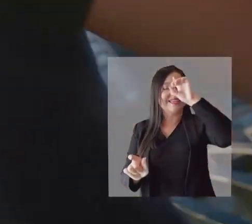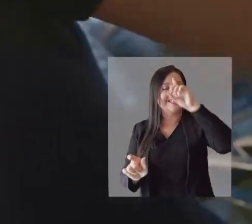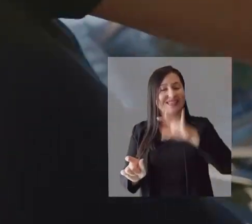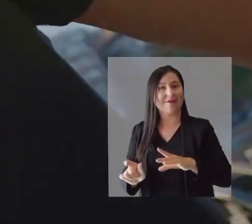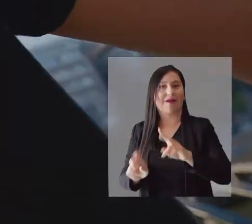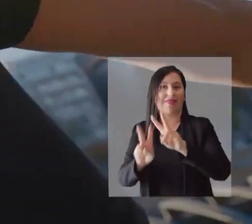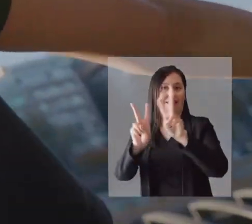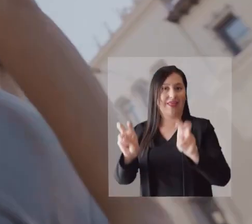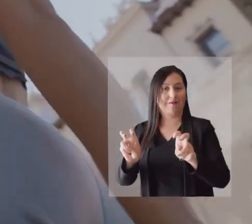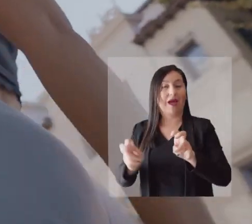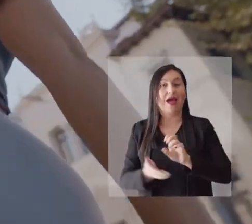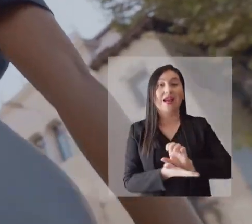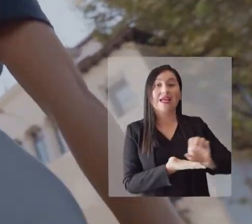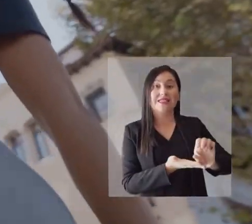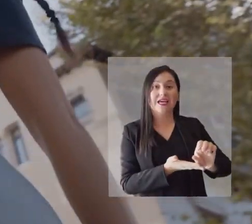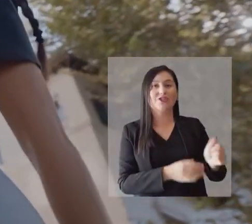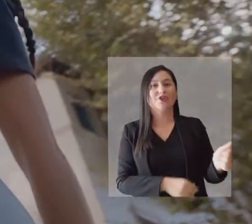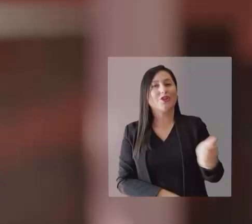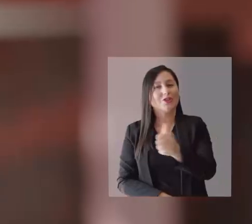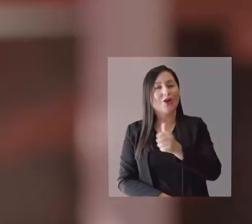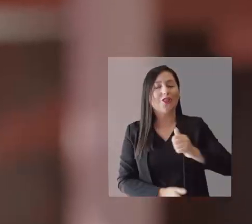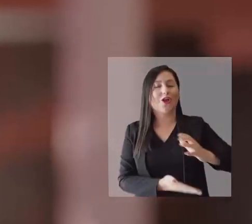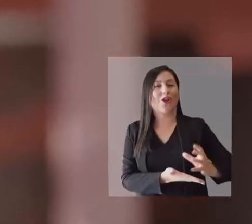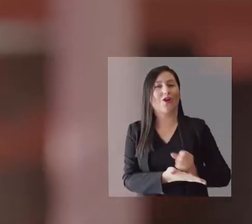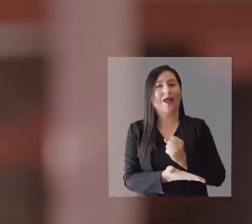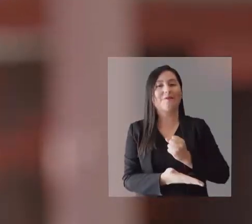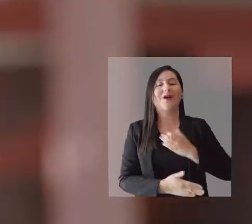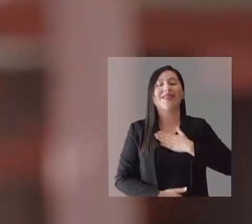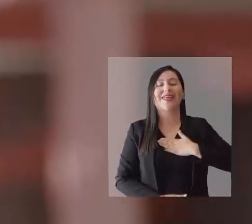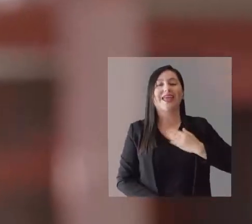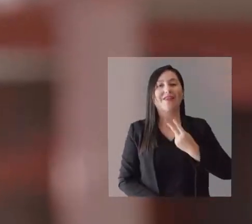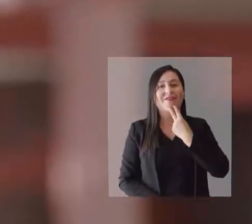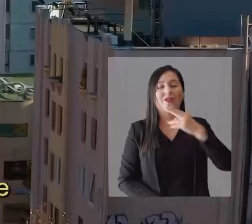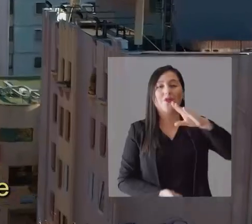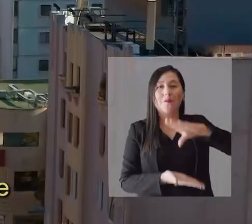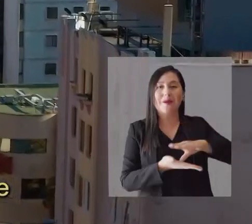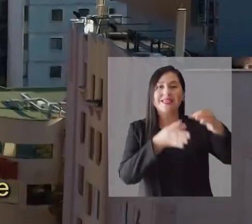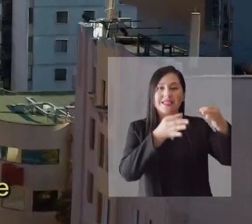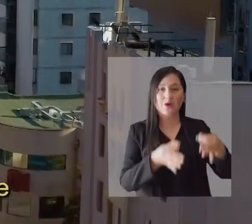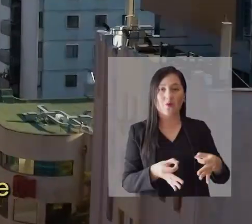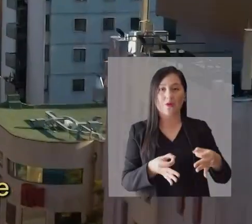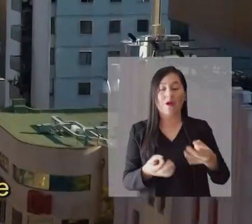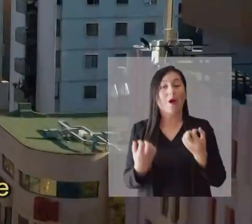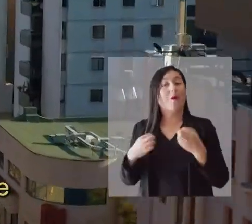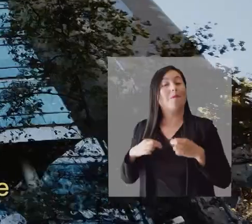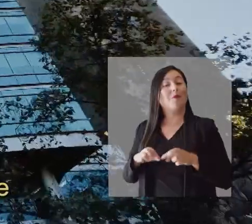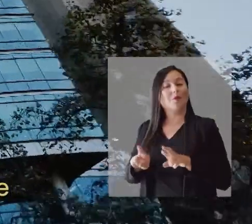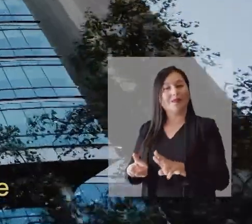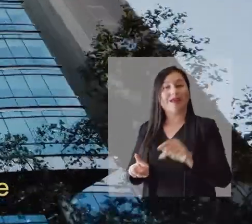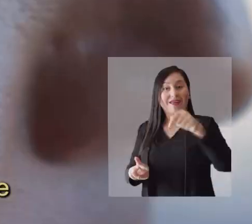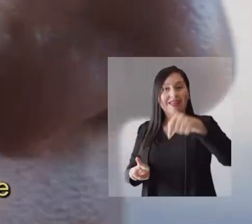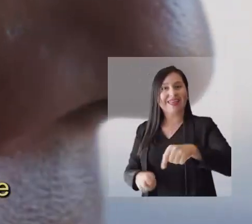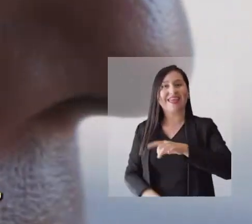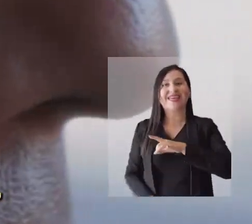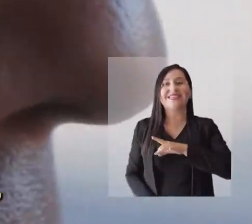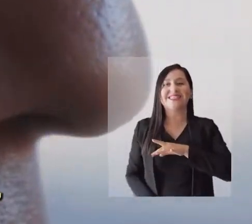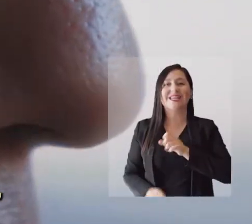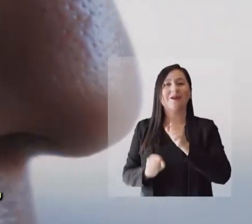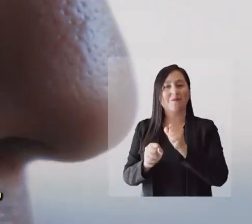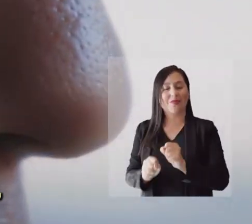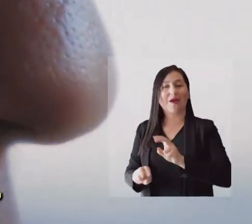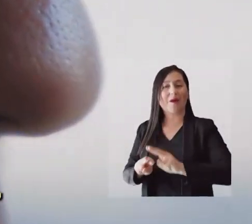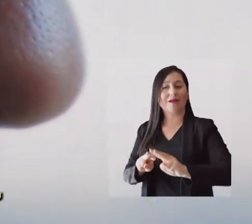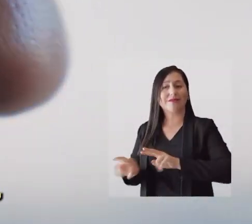cuando ganó el rechazo ganamos todos los que queremos vivir en un país más seguro al final ganó la posibilidad que en Chile